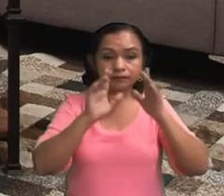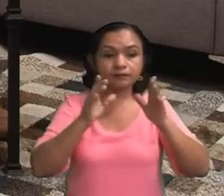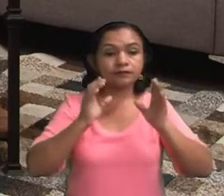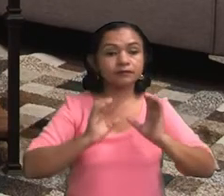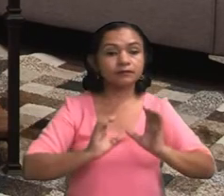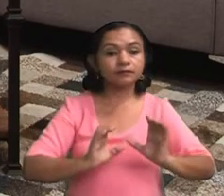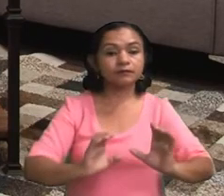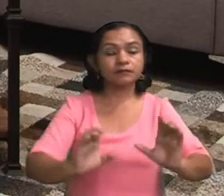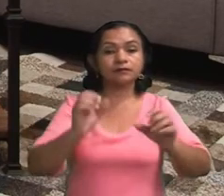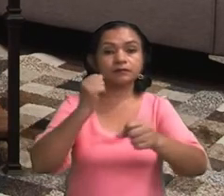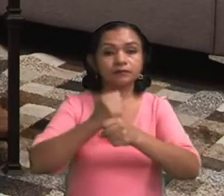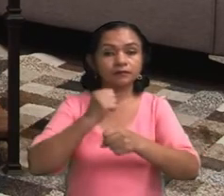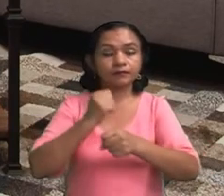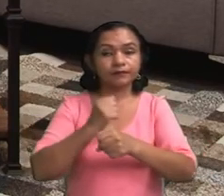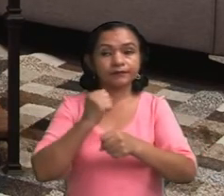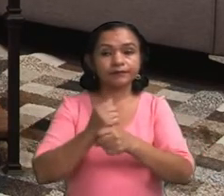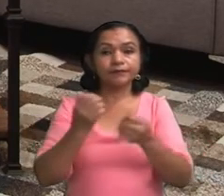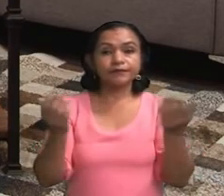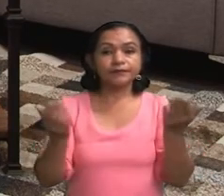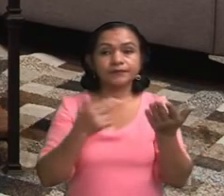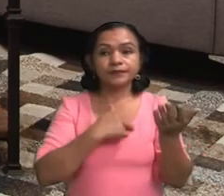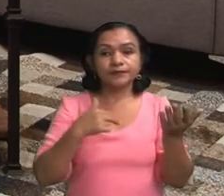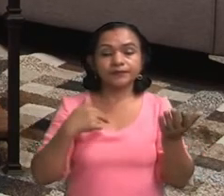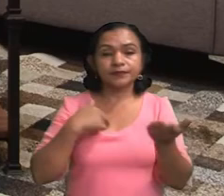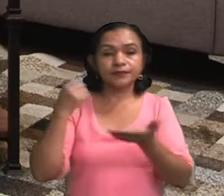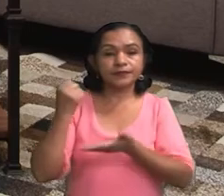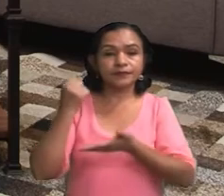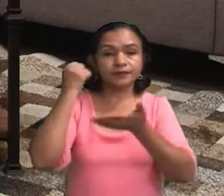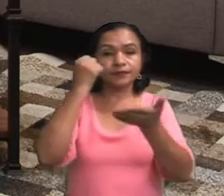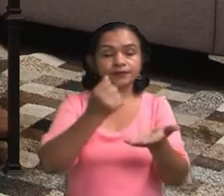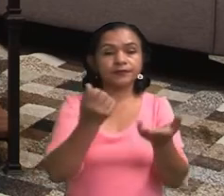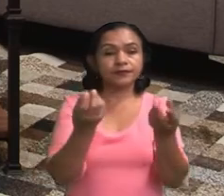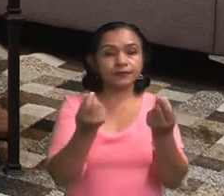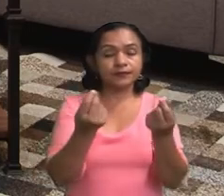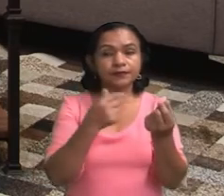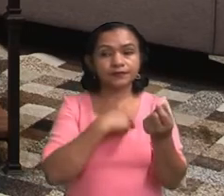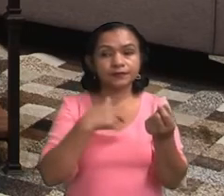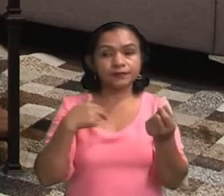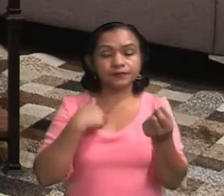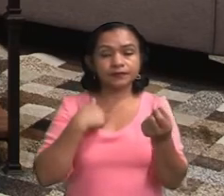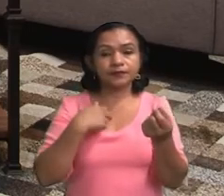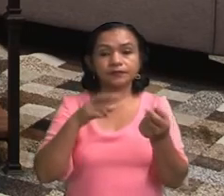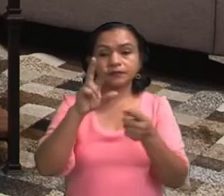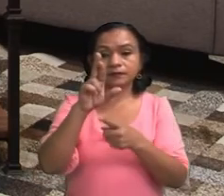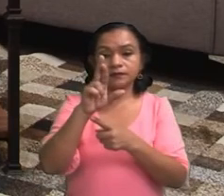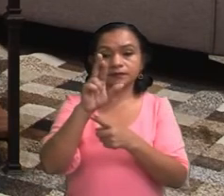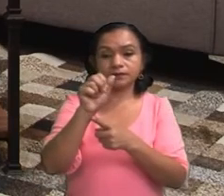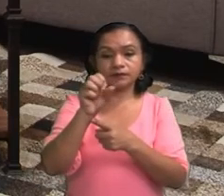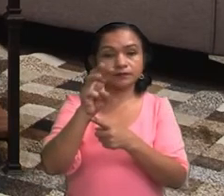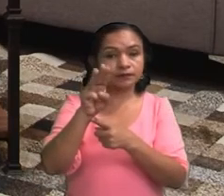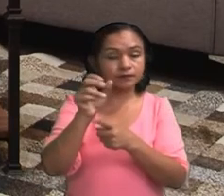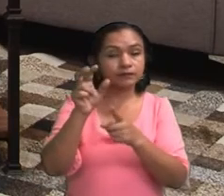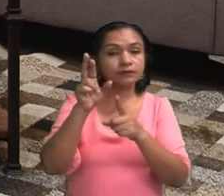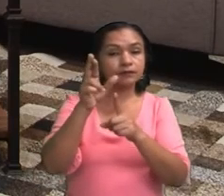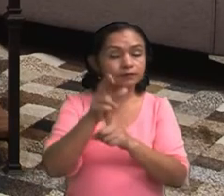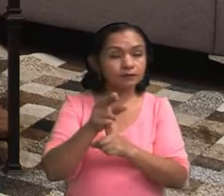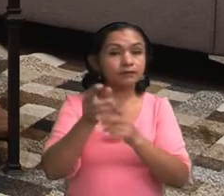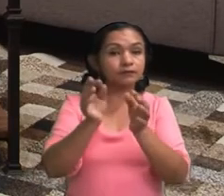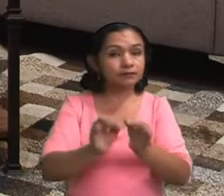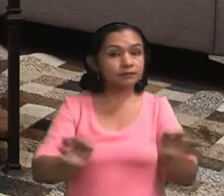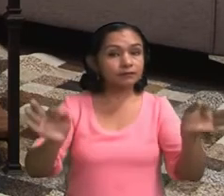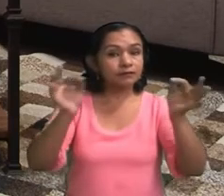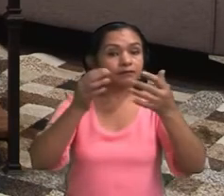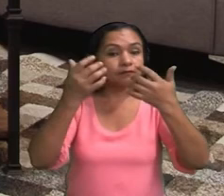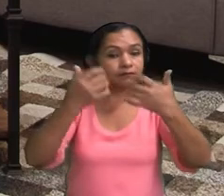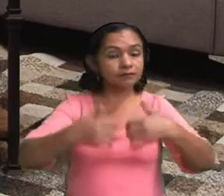a trabajar. Entonces, esta inversión que se ha hecho ahorita en el Rama es una inversión importantísima